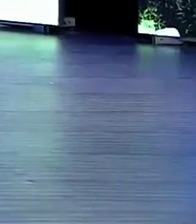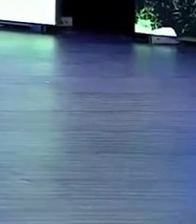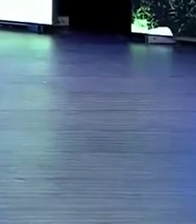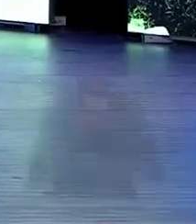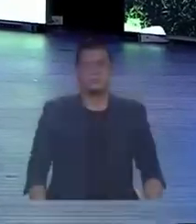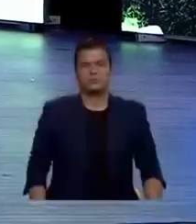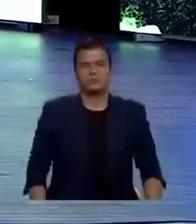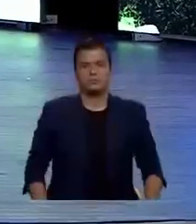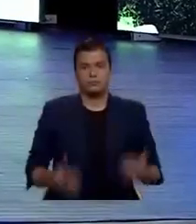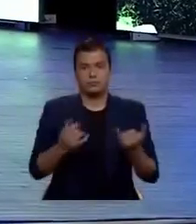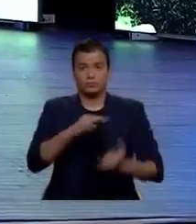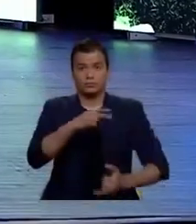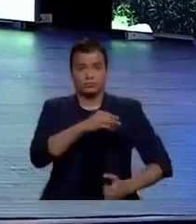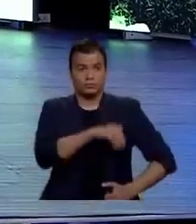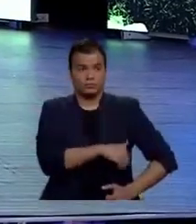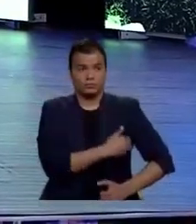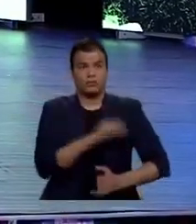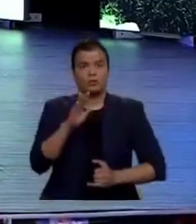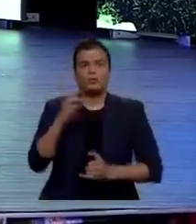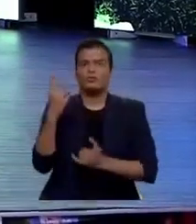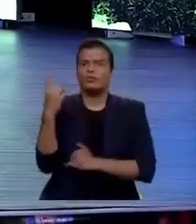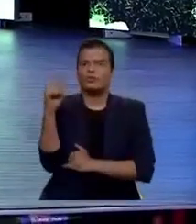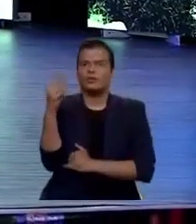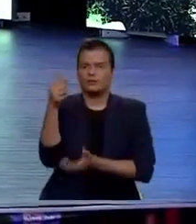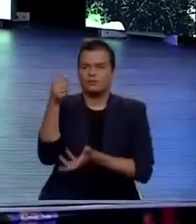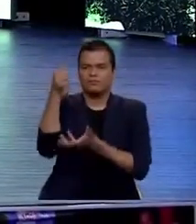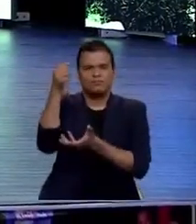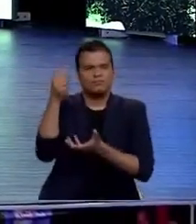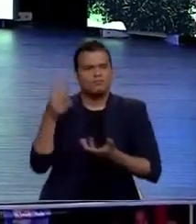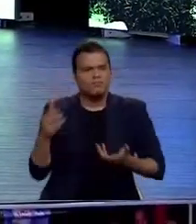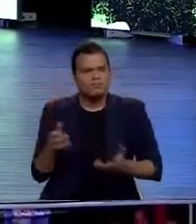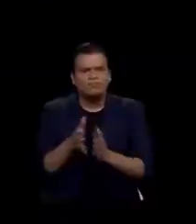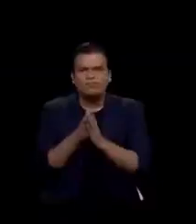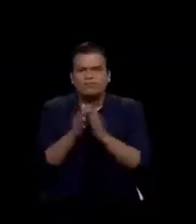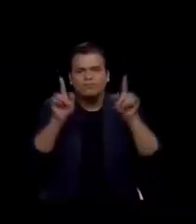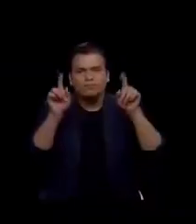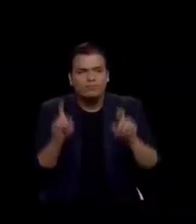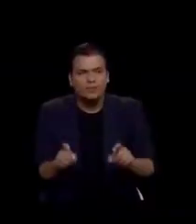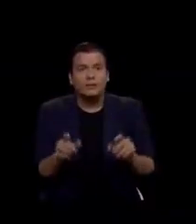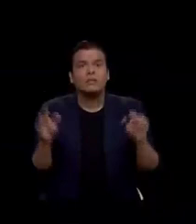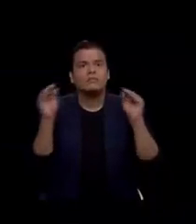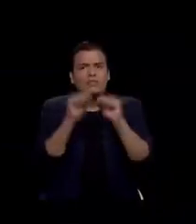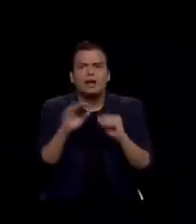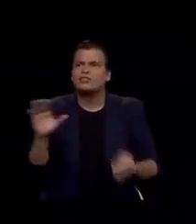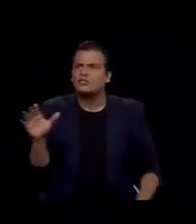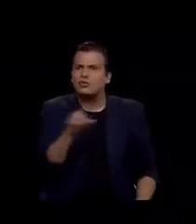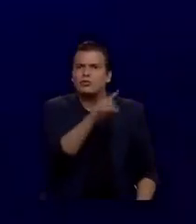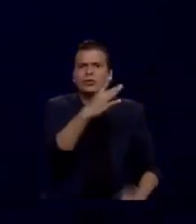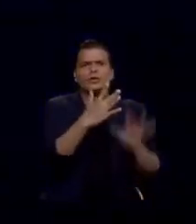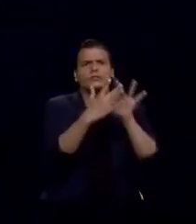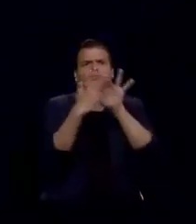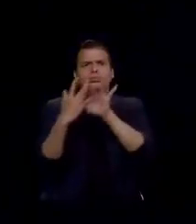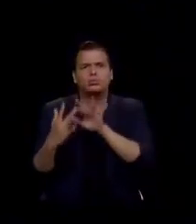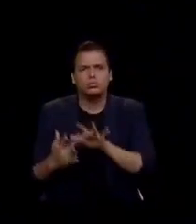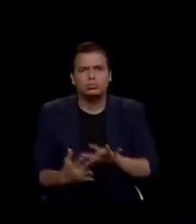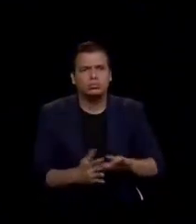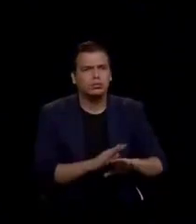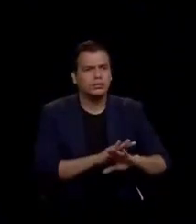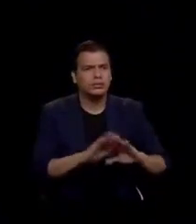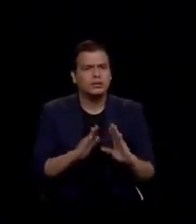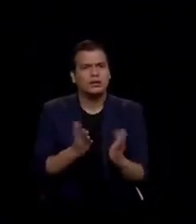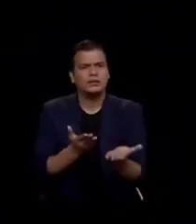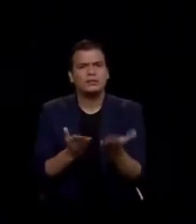pues es muy importante porque cuando estamos hablando de conectar y conectar bien conectar bien quiere decir no únicamente